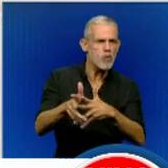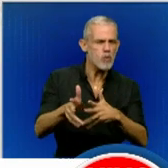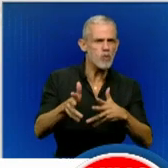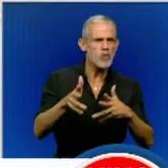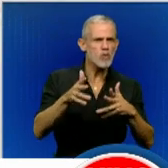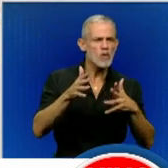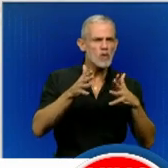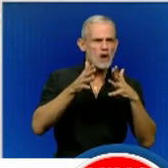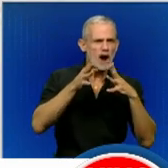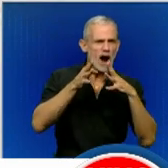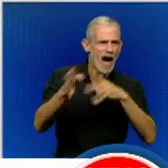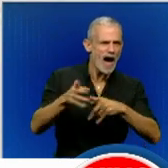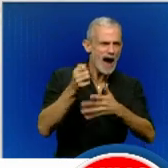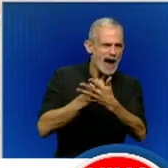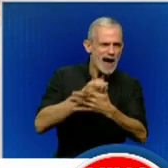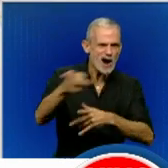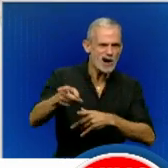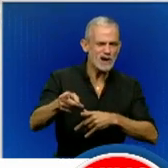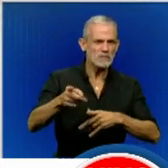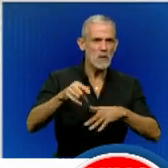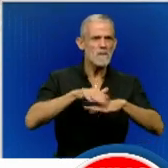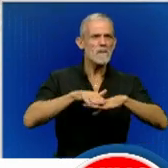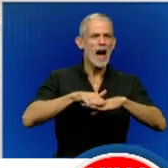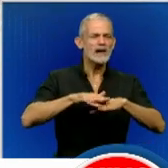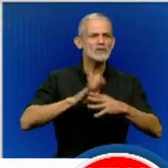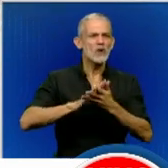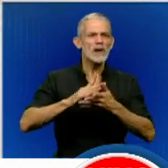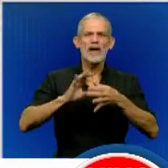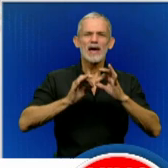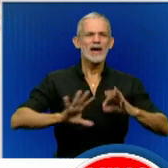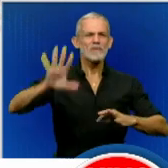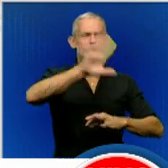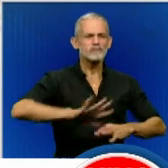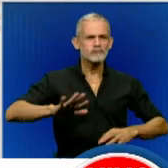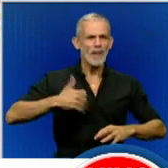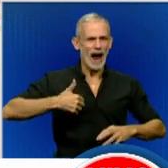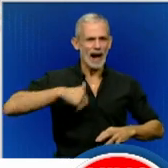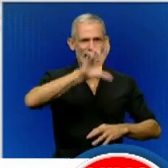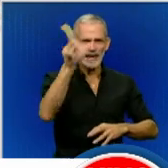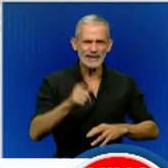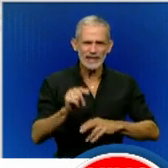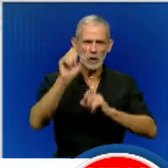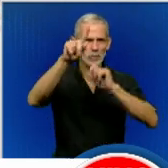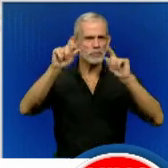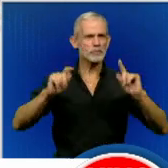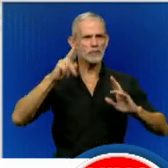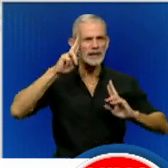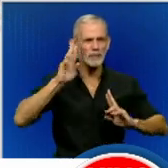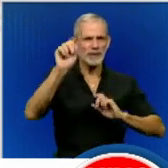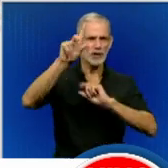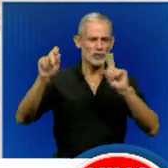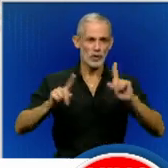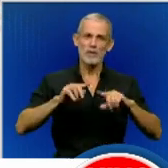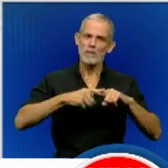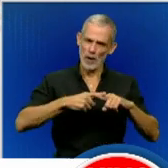contundente a las bases fundamentales del federalismo argentino y un concepto de la política nacional